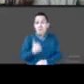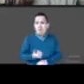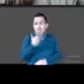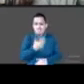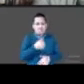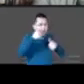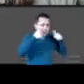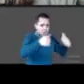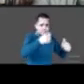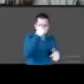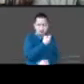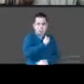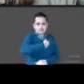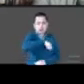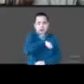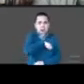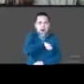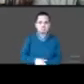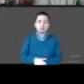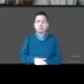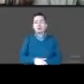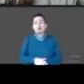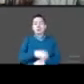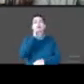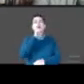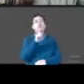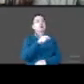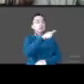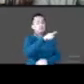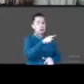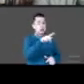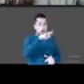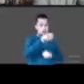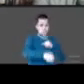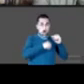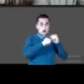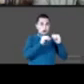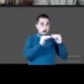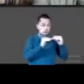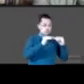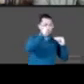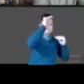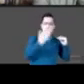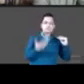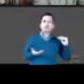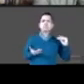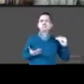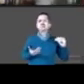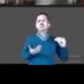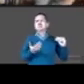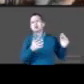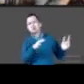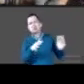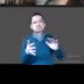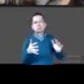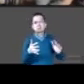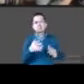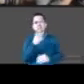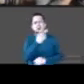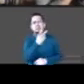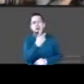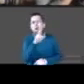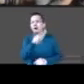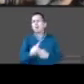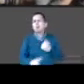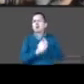servicios de salud y si lo vemos mayores de 18 años pues prácticamente es parte también de un problema fuerte que